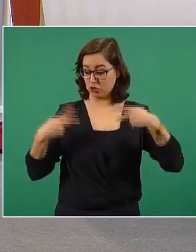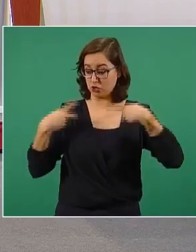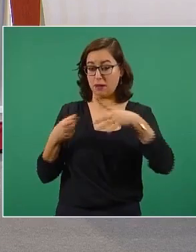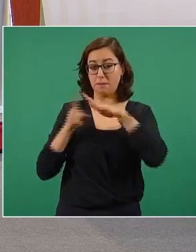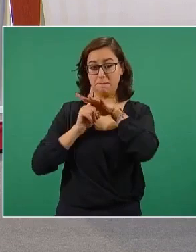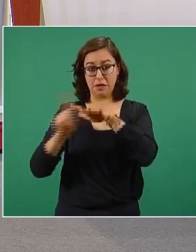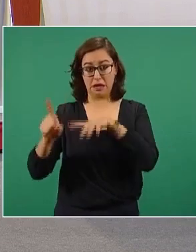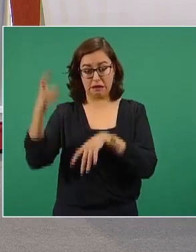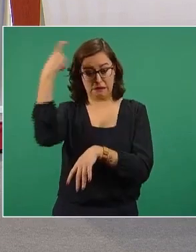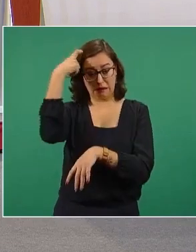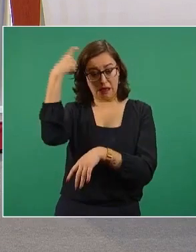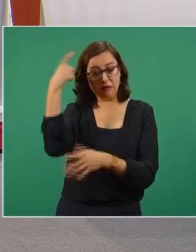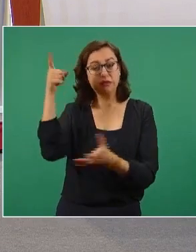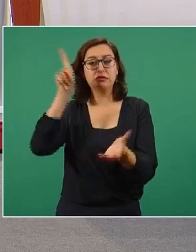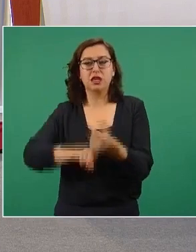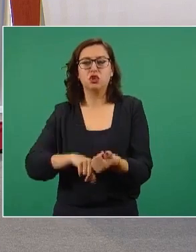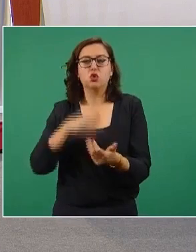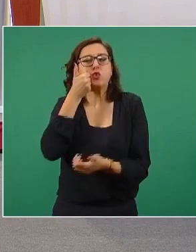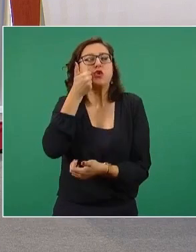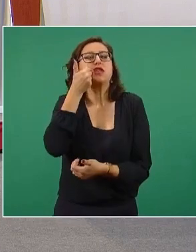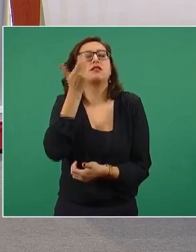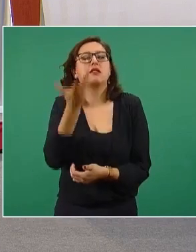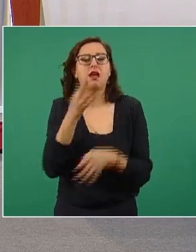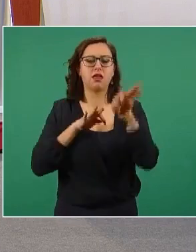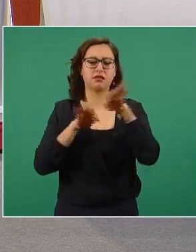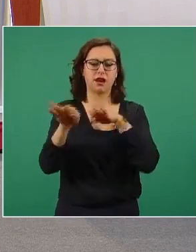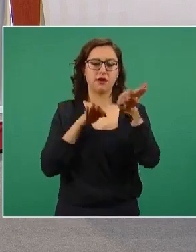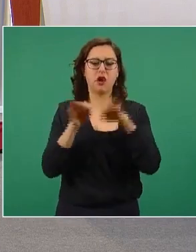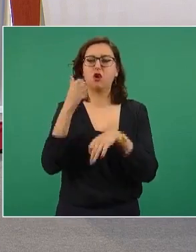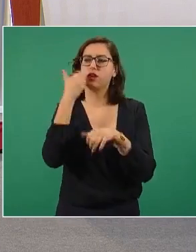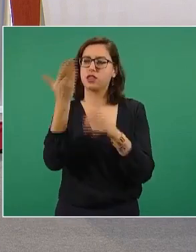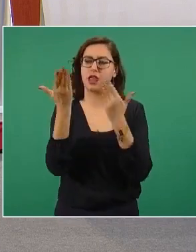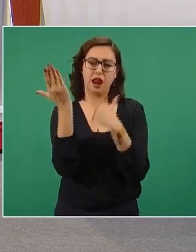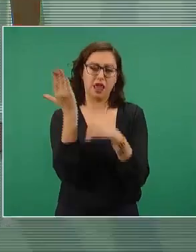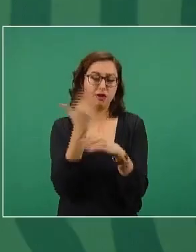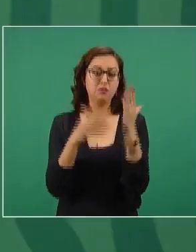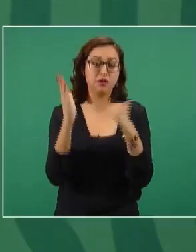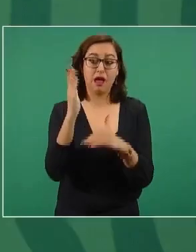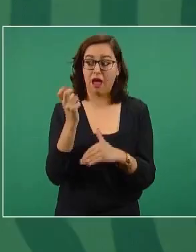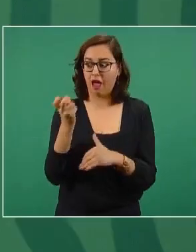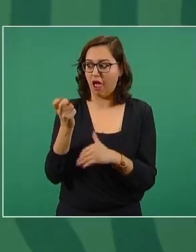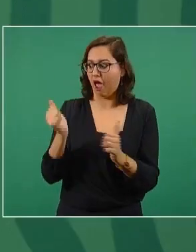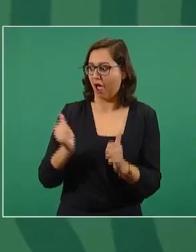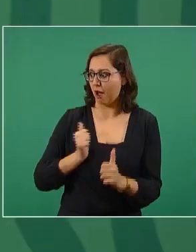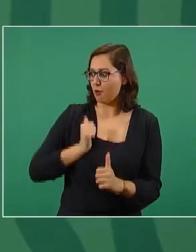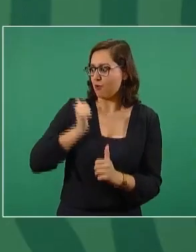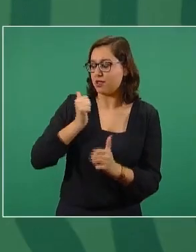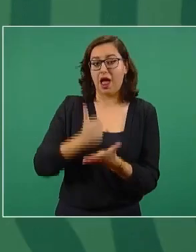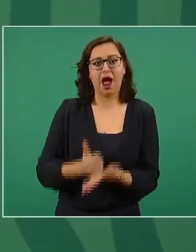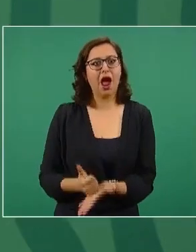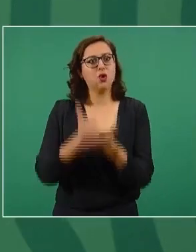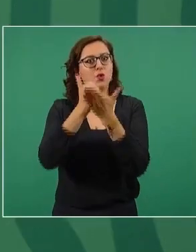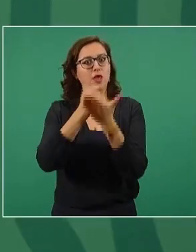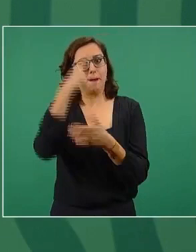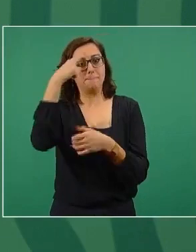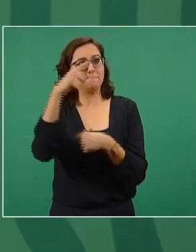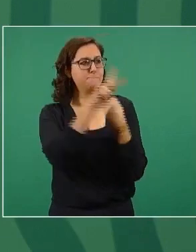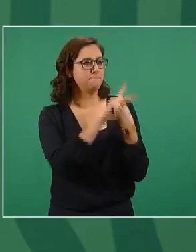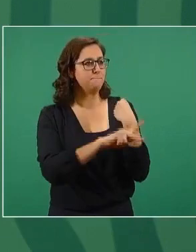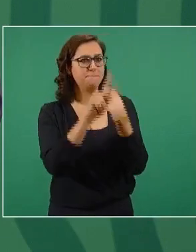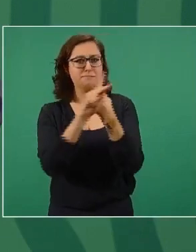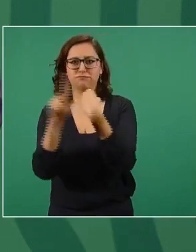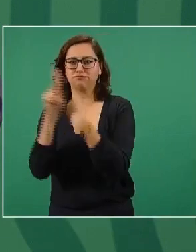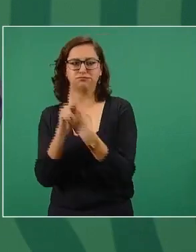fundamental en el desarrollo de las naciones con migrantes con esos seres